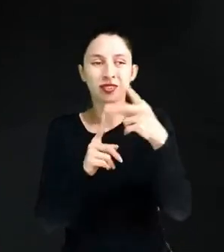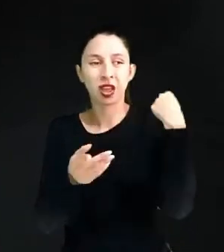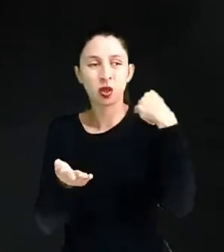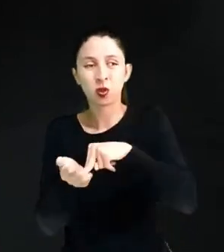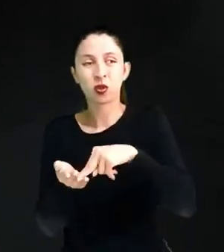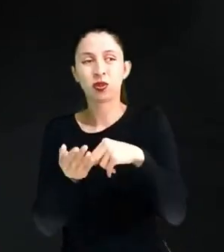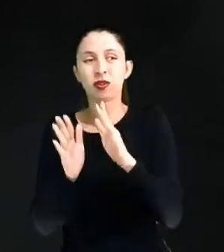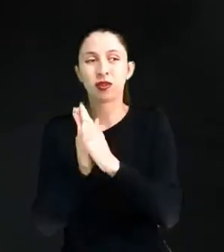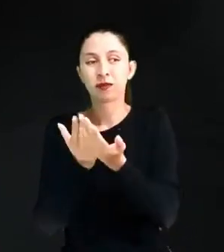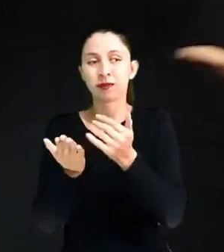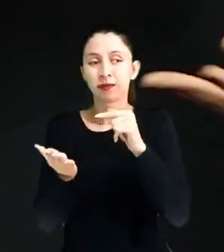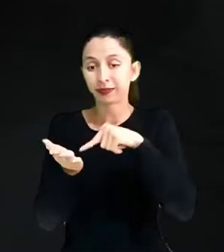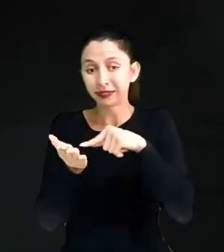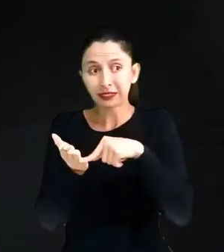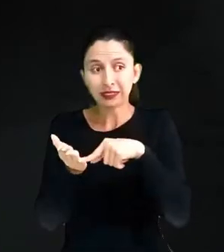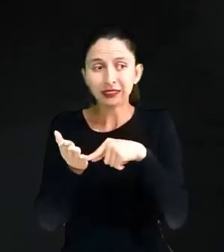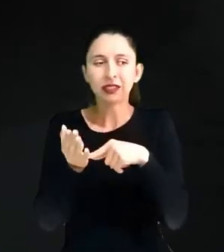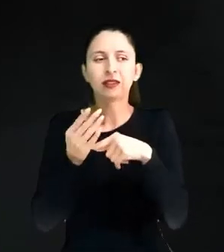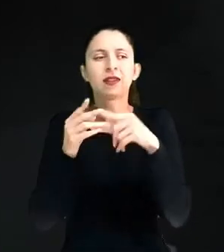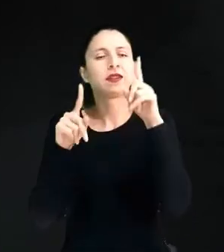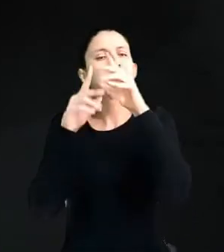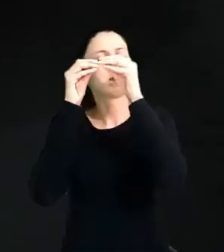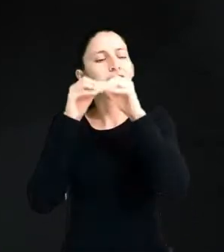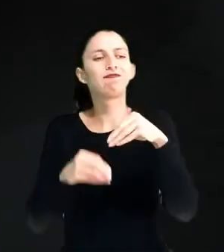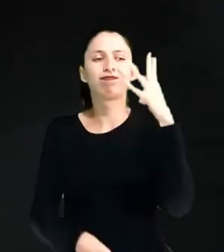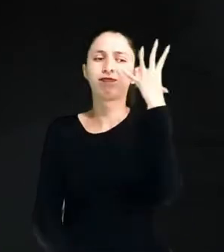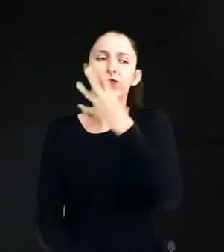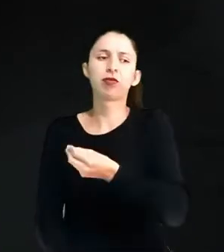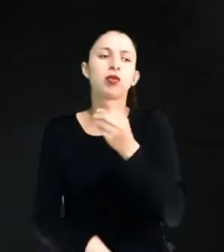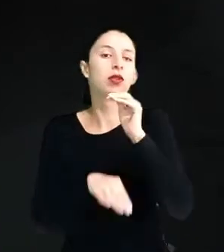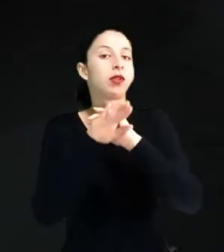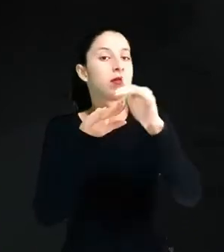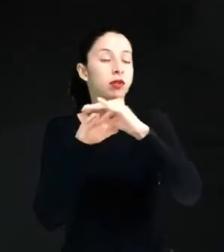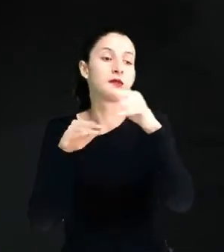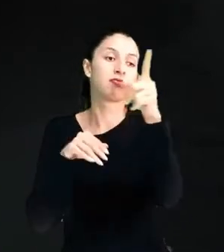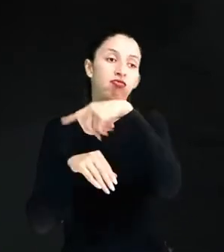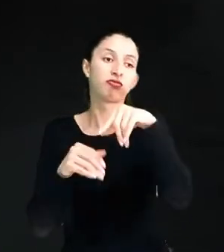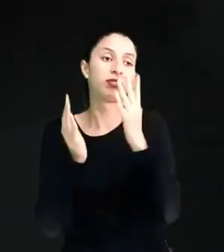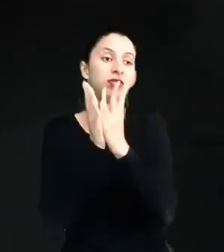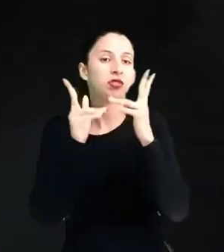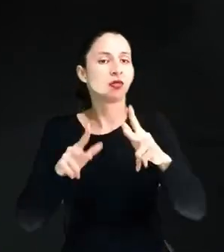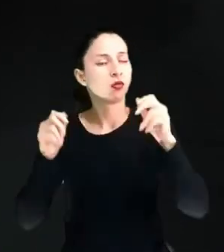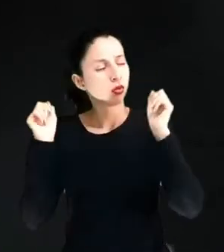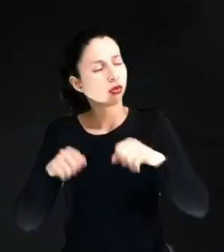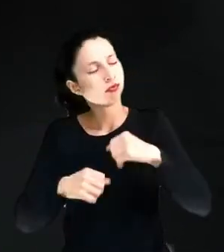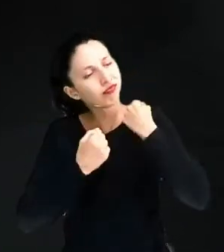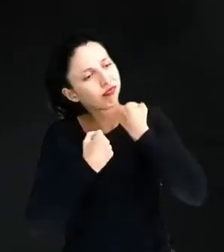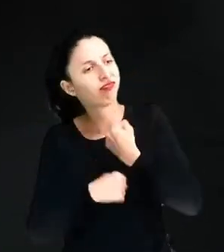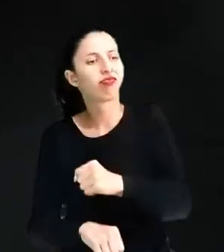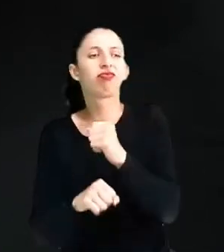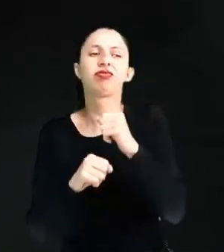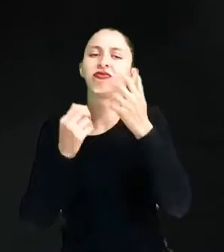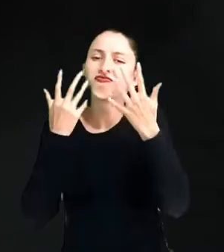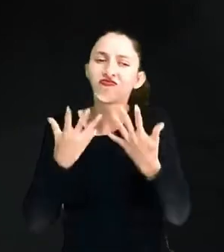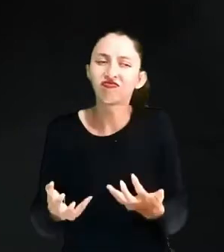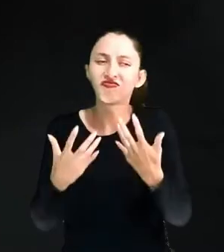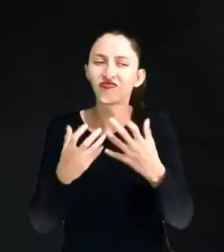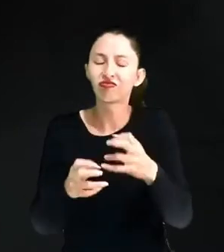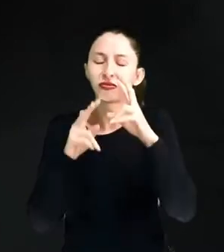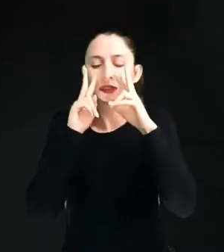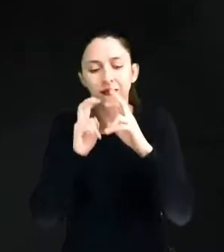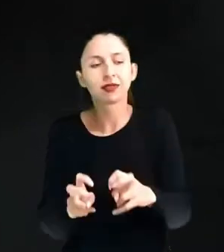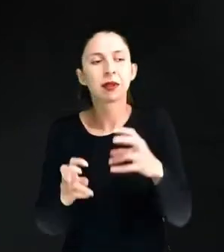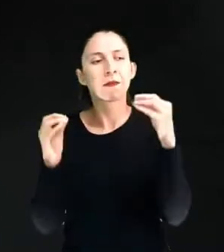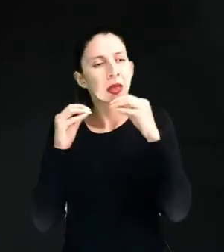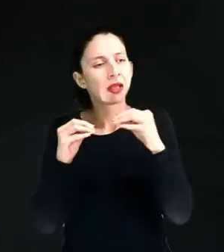de este libro y esa es la forma, como tú dices, ¿no? Es tan bonito y lo invitamos a los estudiantes a que traten